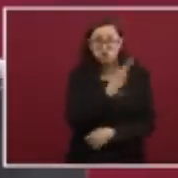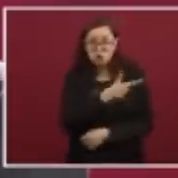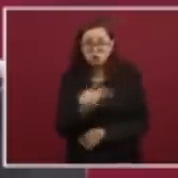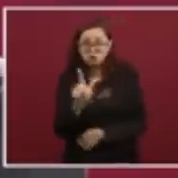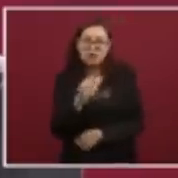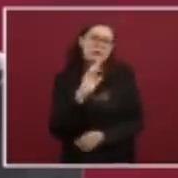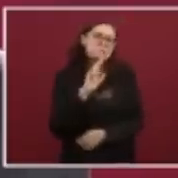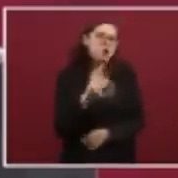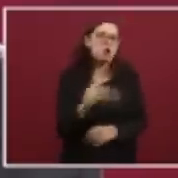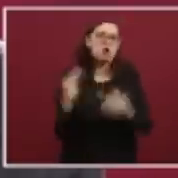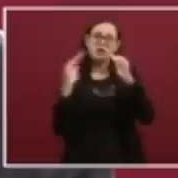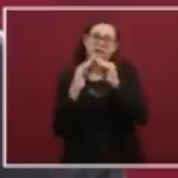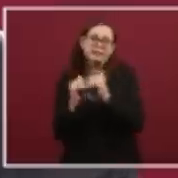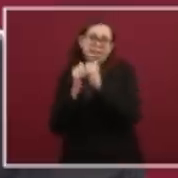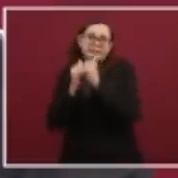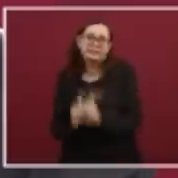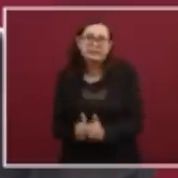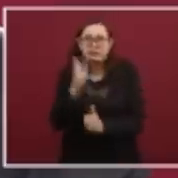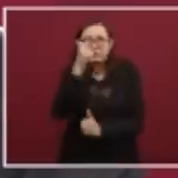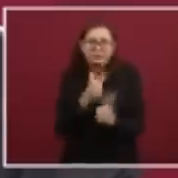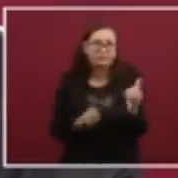Entonces, si nos metemos, vamos, pero